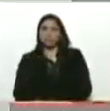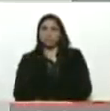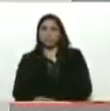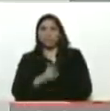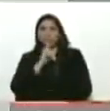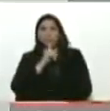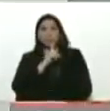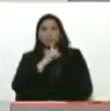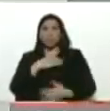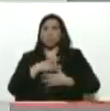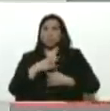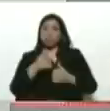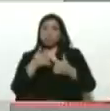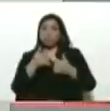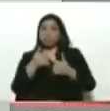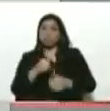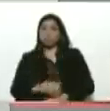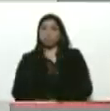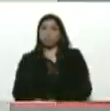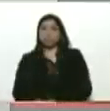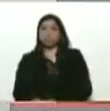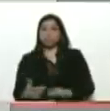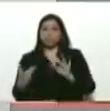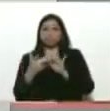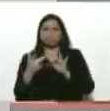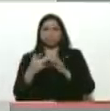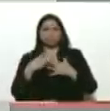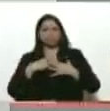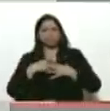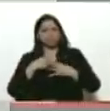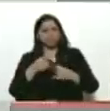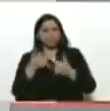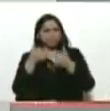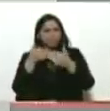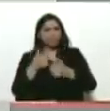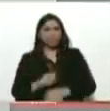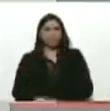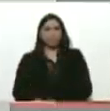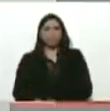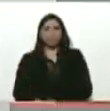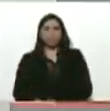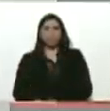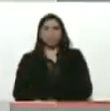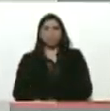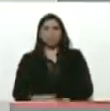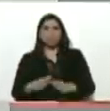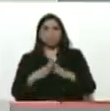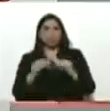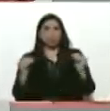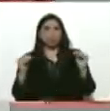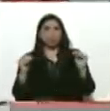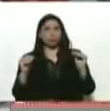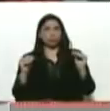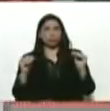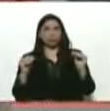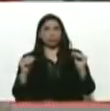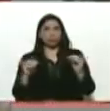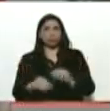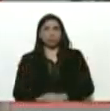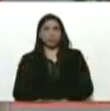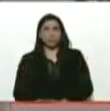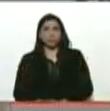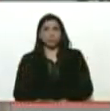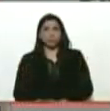Nombres interesantísimos. Vinculaciones interesantísimas. Todo interesante.